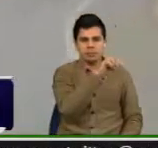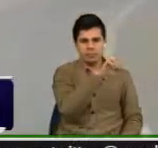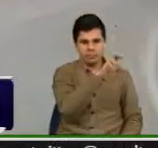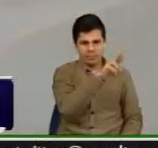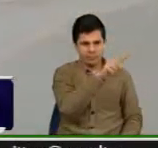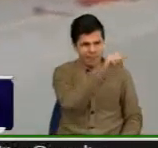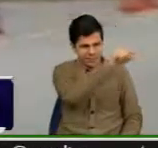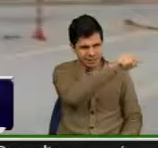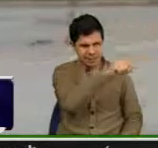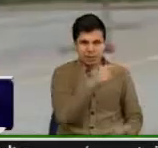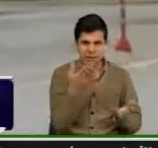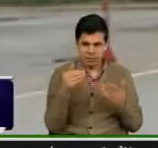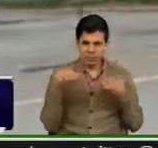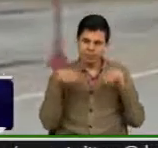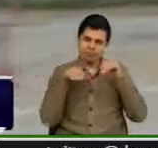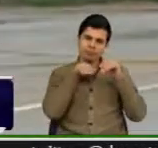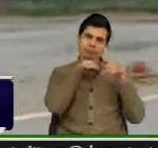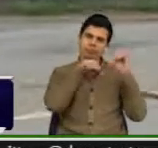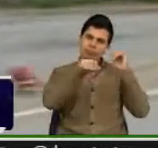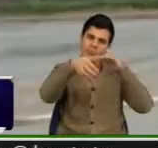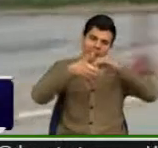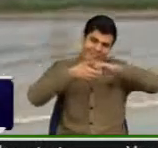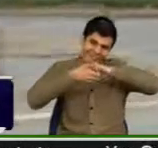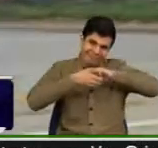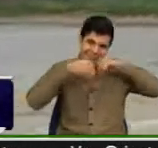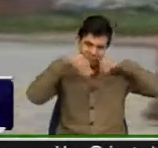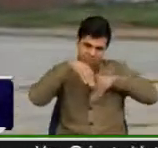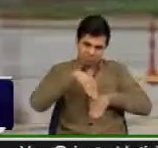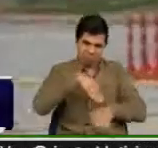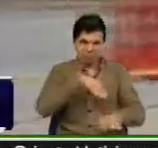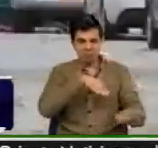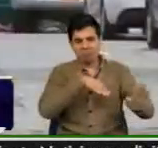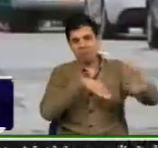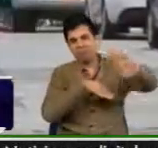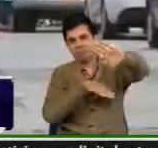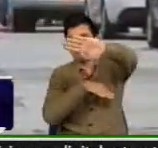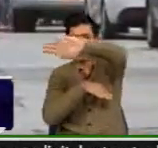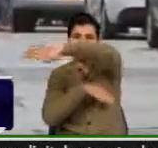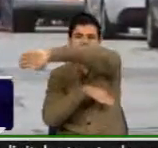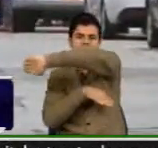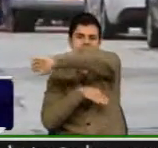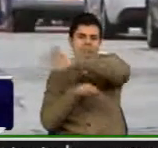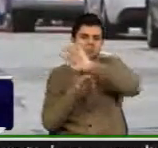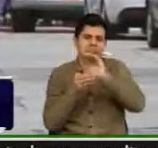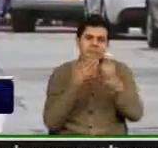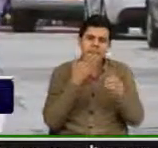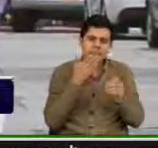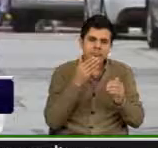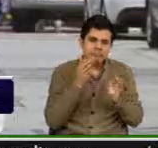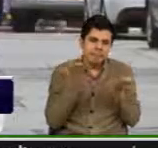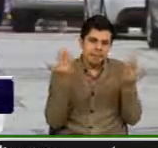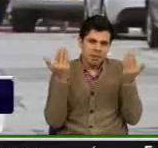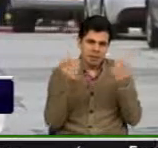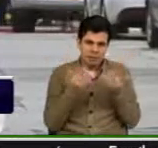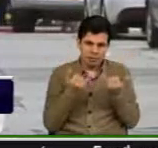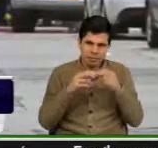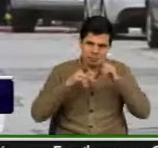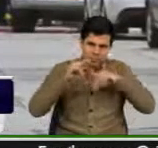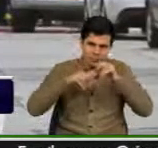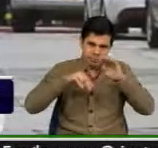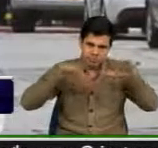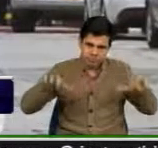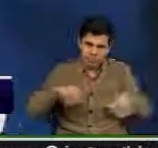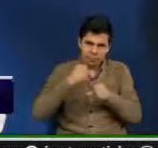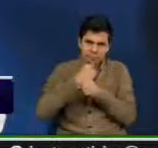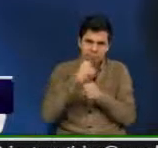los transportes de carga pesada puedan tener el giro sin ningún inconveniente. Inicialmente, con el evento educativo, lo que se busca por